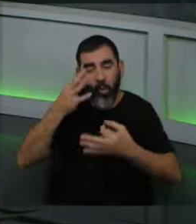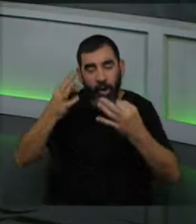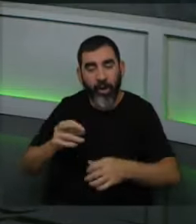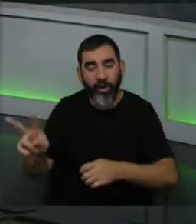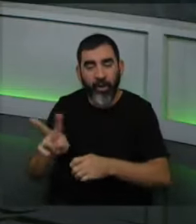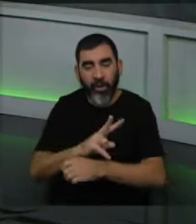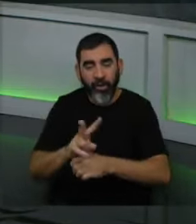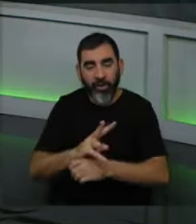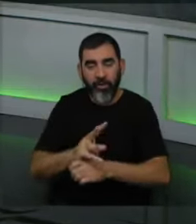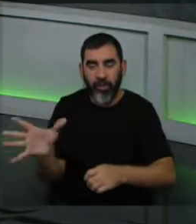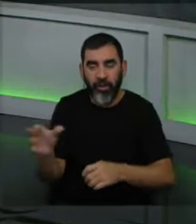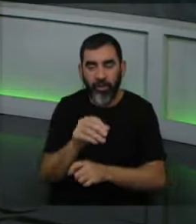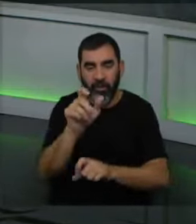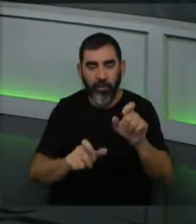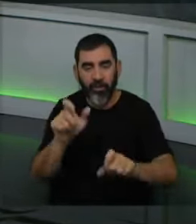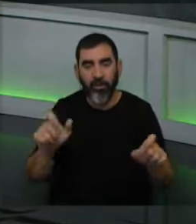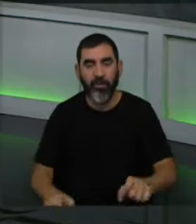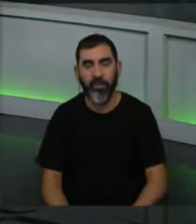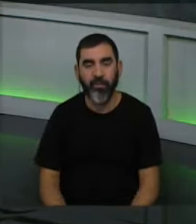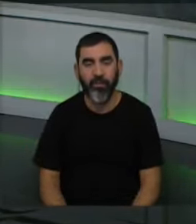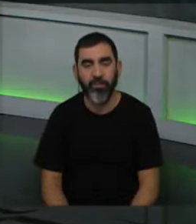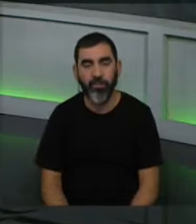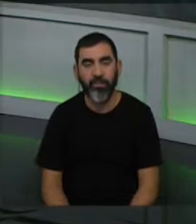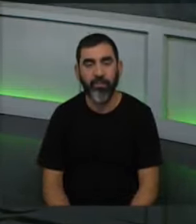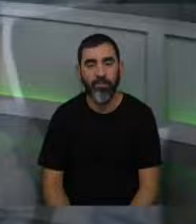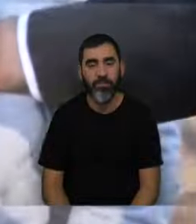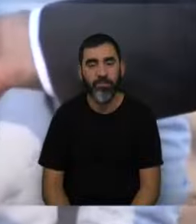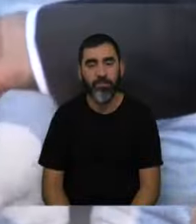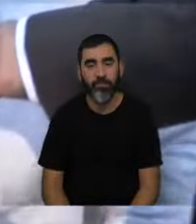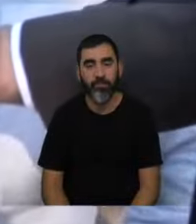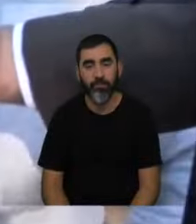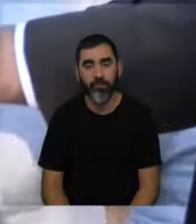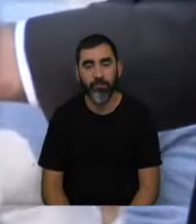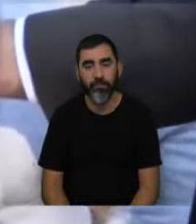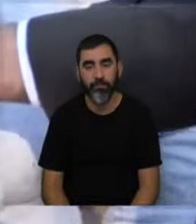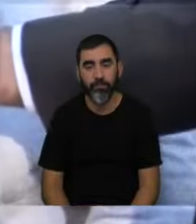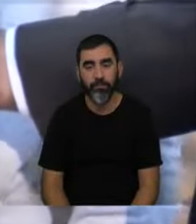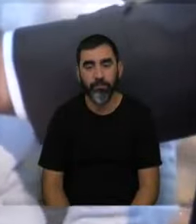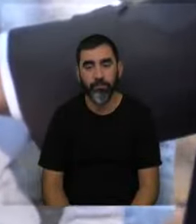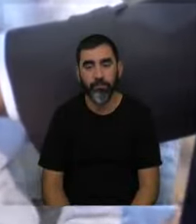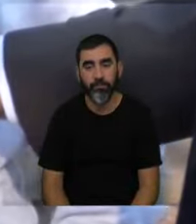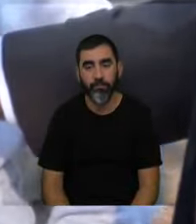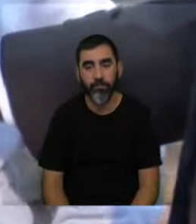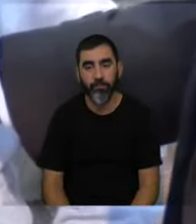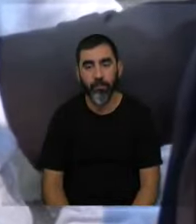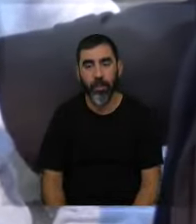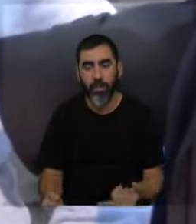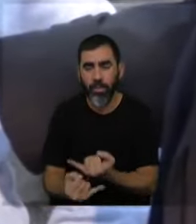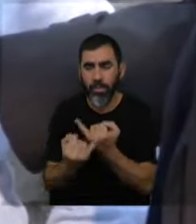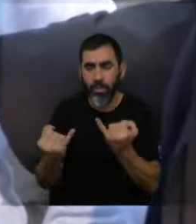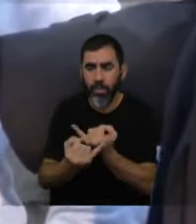seguridad para todos los integrantes de la comunidad estamos teniendo varios días